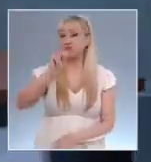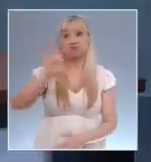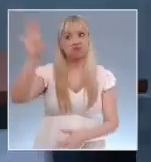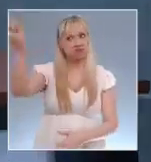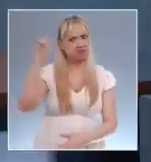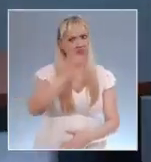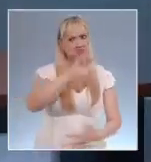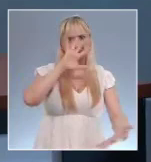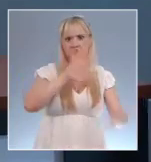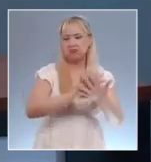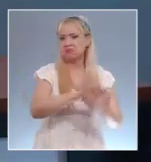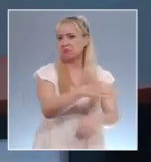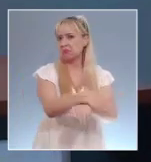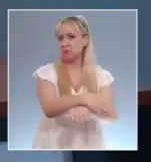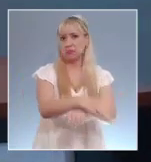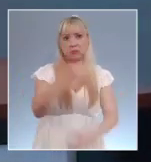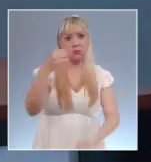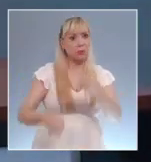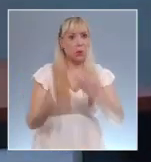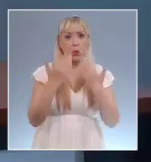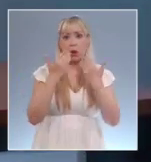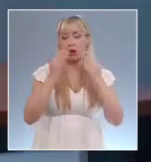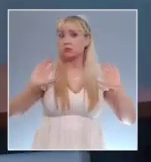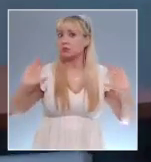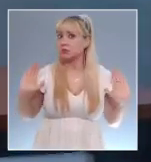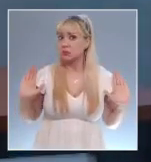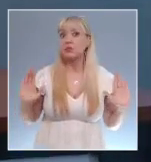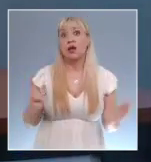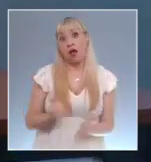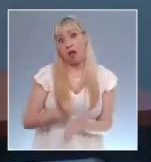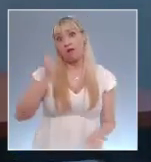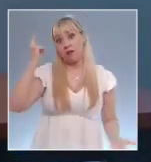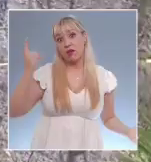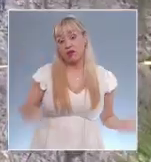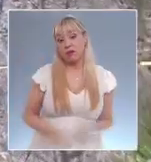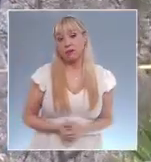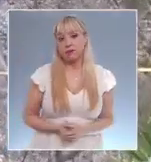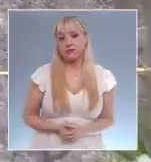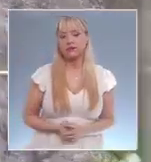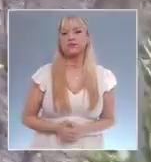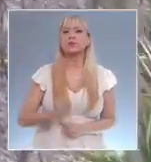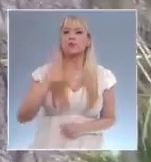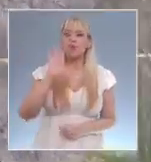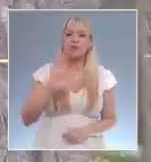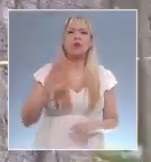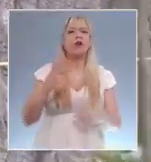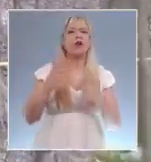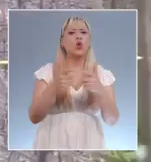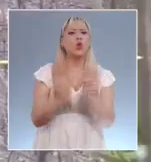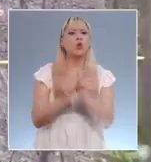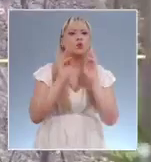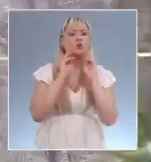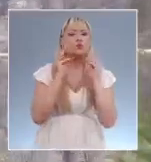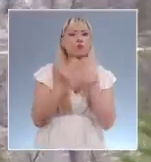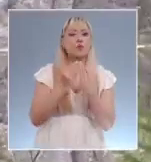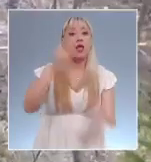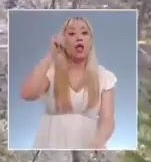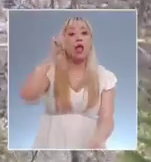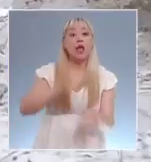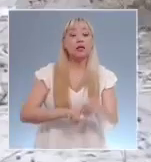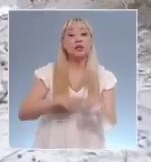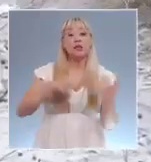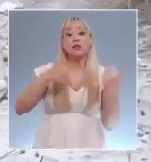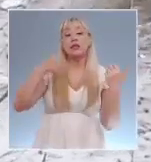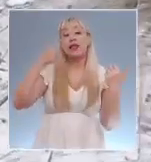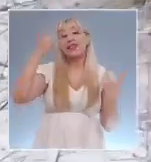Y en más de estos temas, al menos un grupo del crimen organizado opera en 6 de cada 10 municipios del país. Esto de acuerdo con un informe